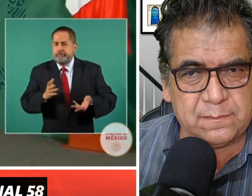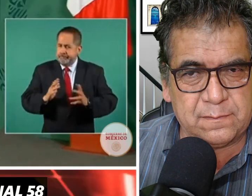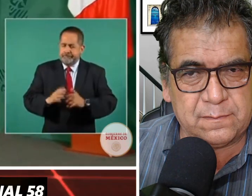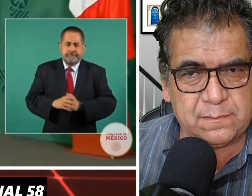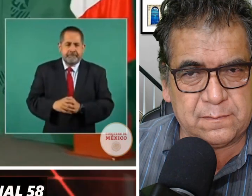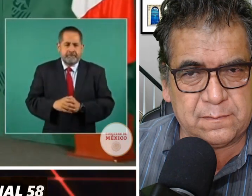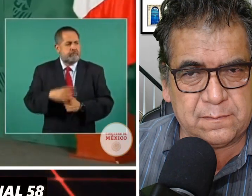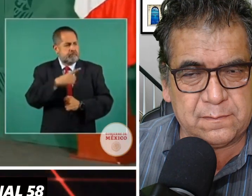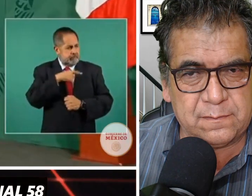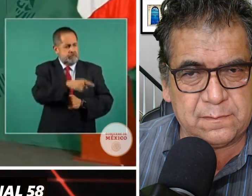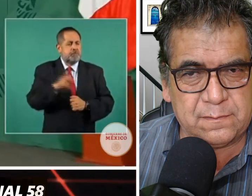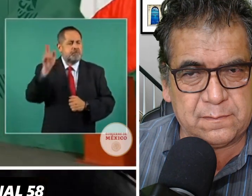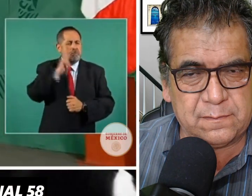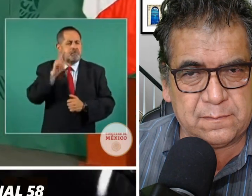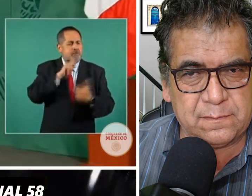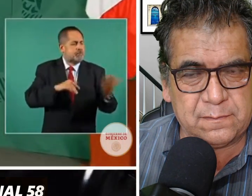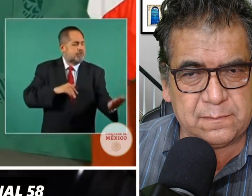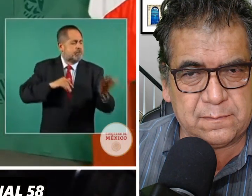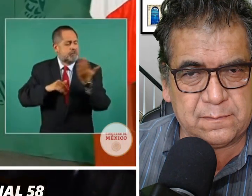Y él debe de presentar pruebas